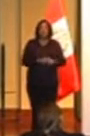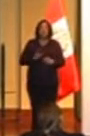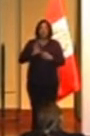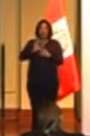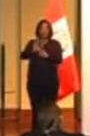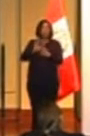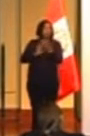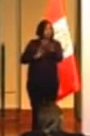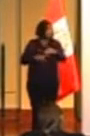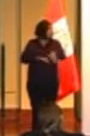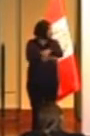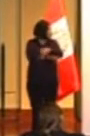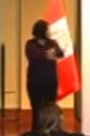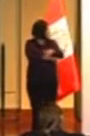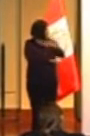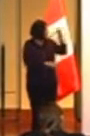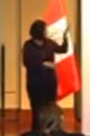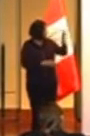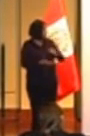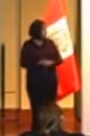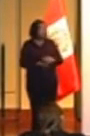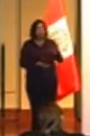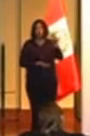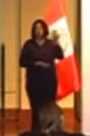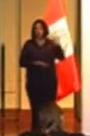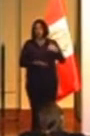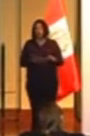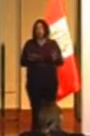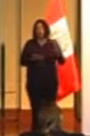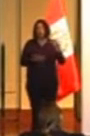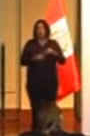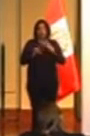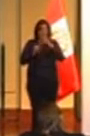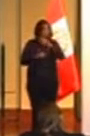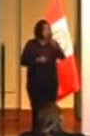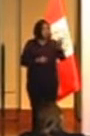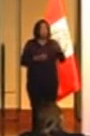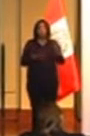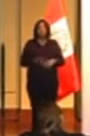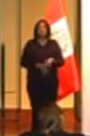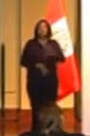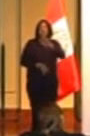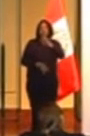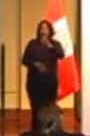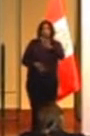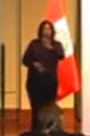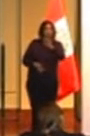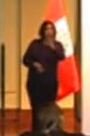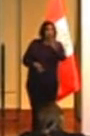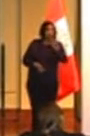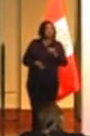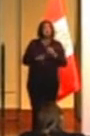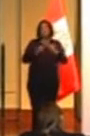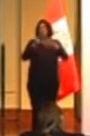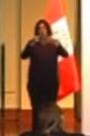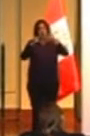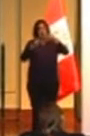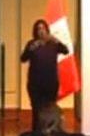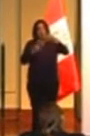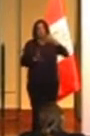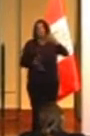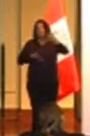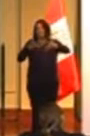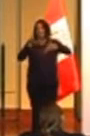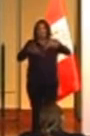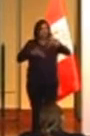muestras en la calle, como son la muestra esta que hemos hace un momento apreciado, en este caso es la de Sherman. En fin, nuestra lengua de